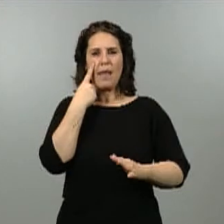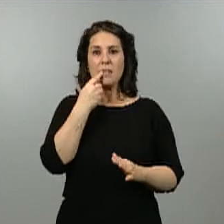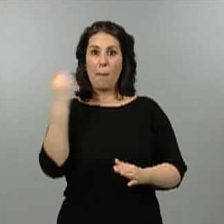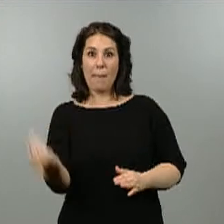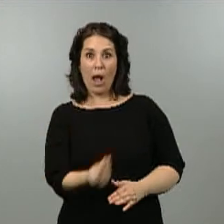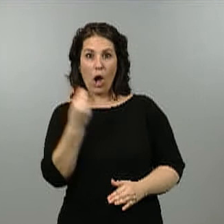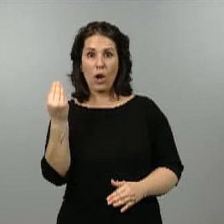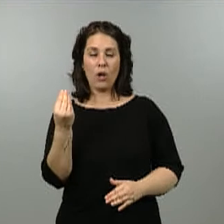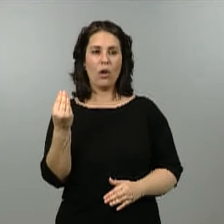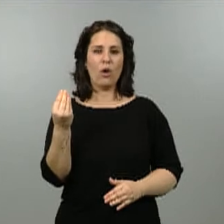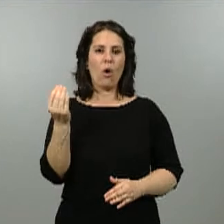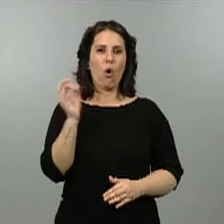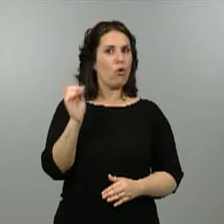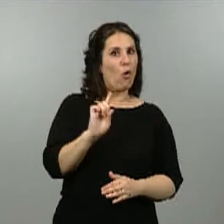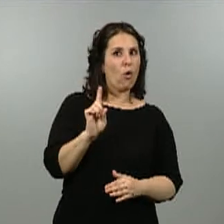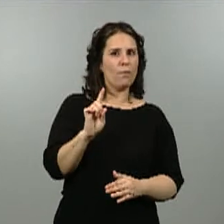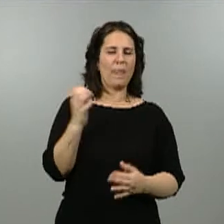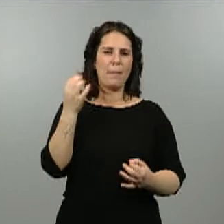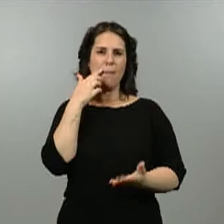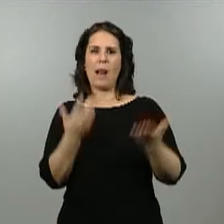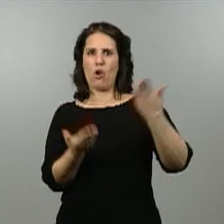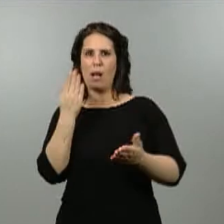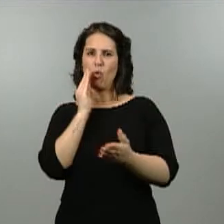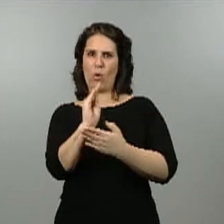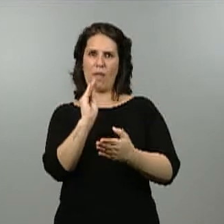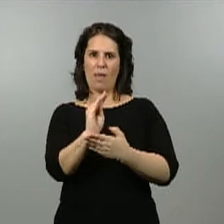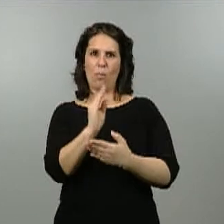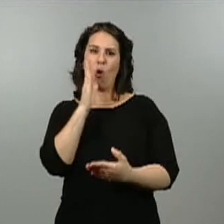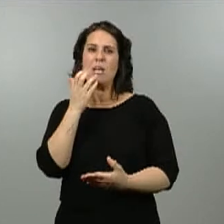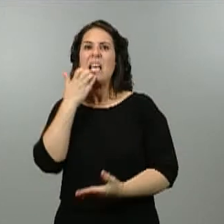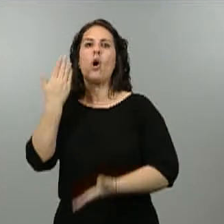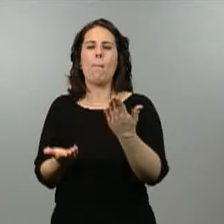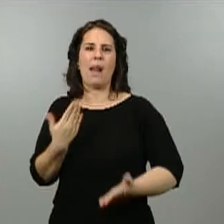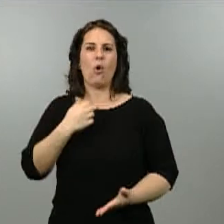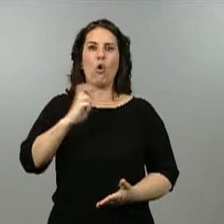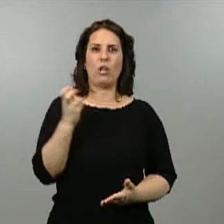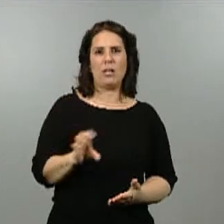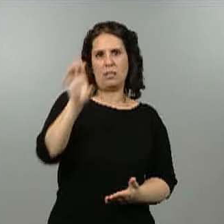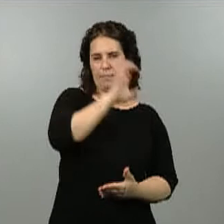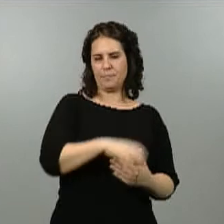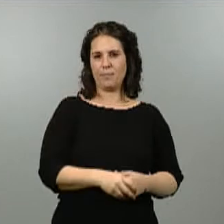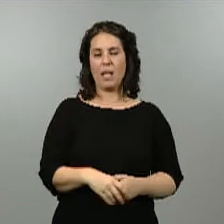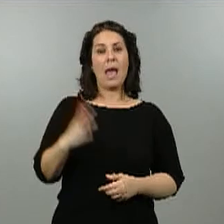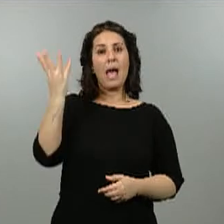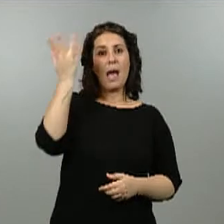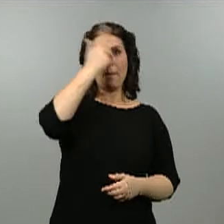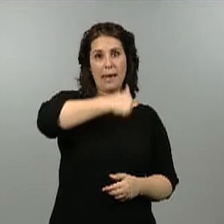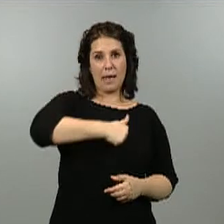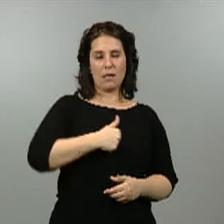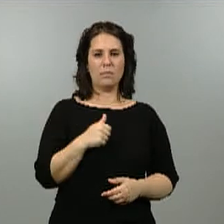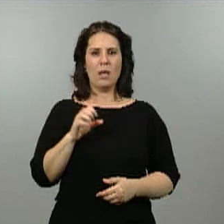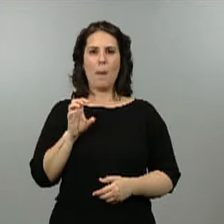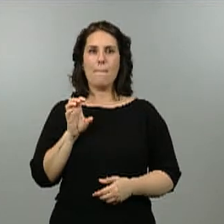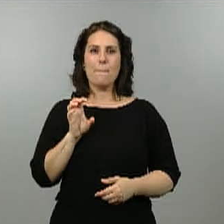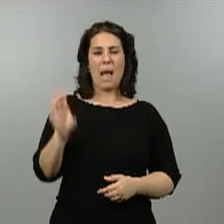valorarlo con mucho cuidado de lo que puedan tener algunos otros países en el continente. En América, países con menor población que los que hemos